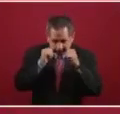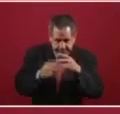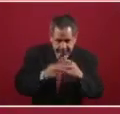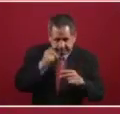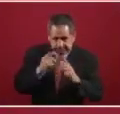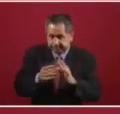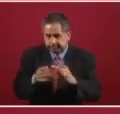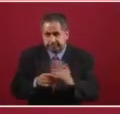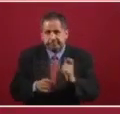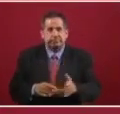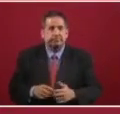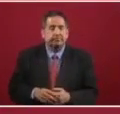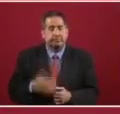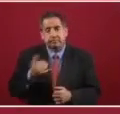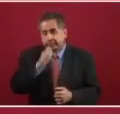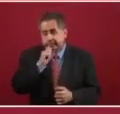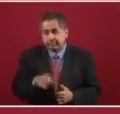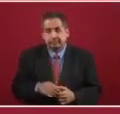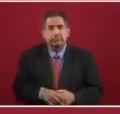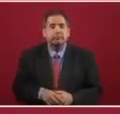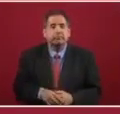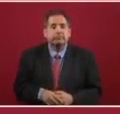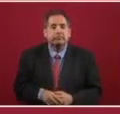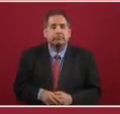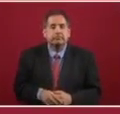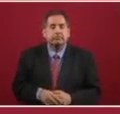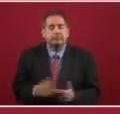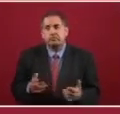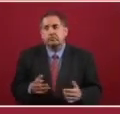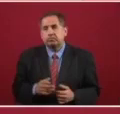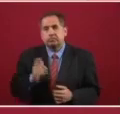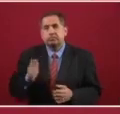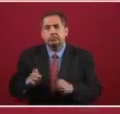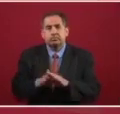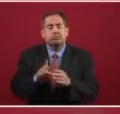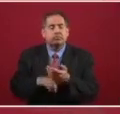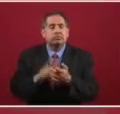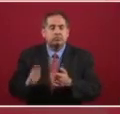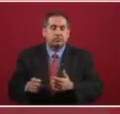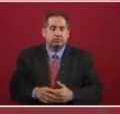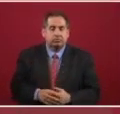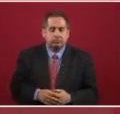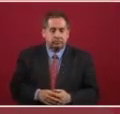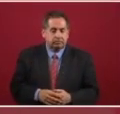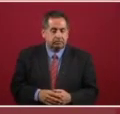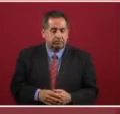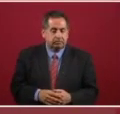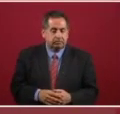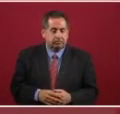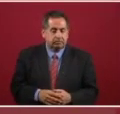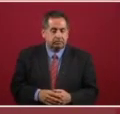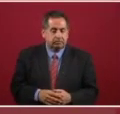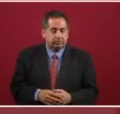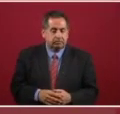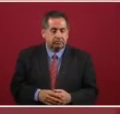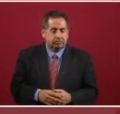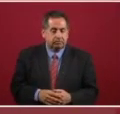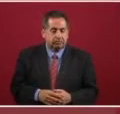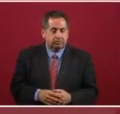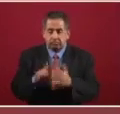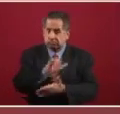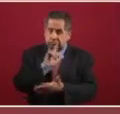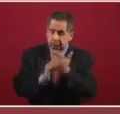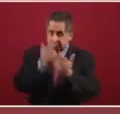atendiendo, y no solo es el que se trata de un